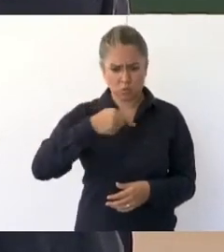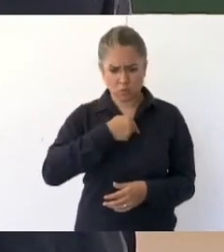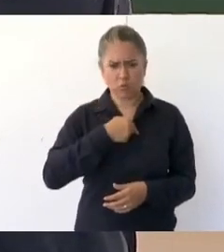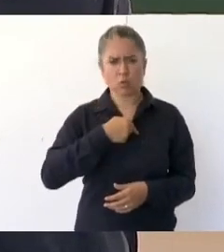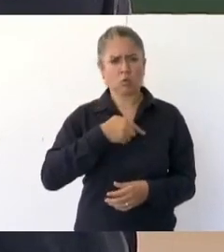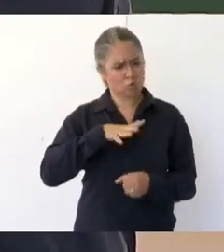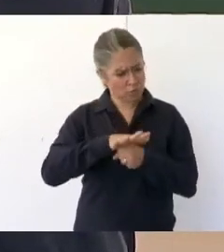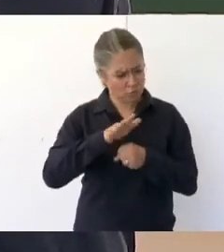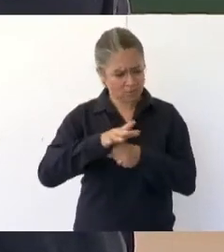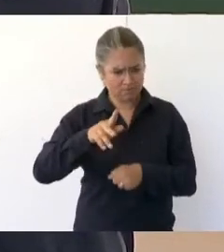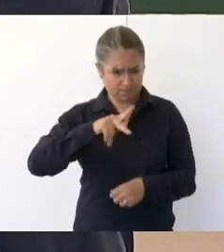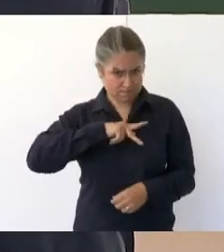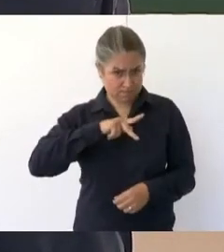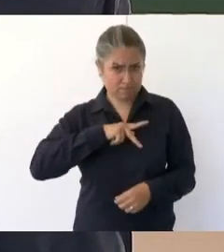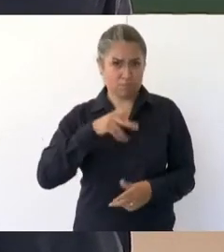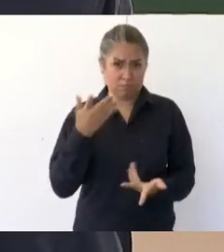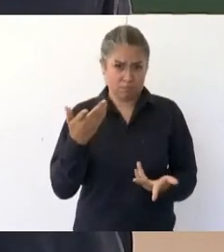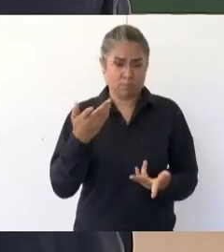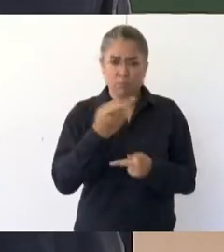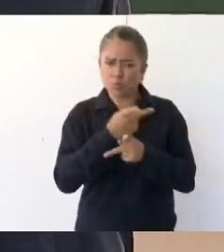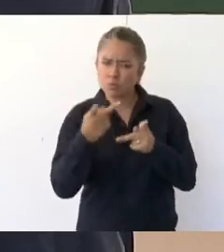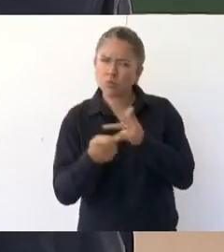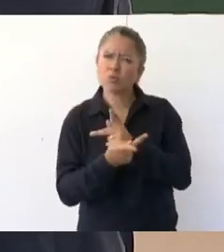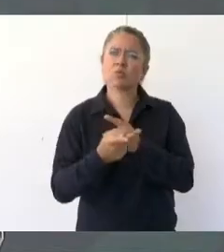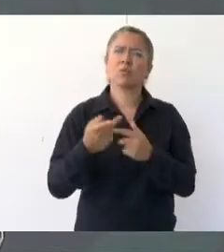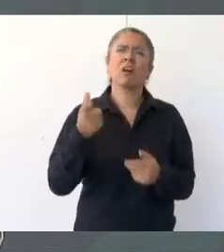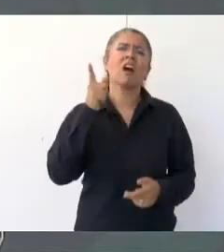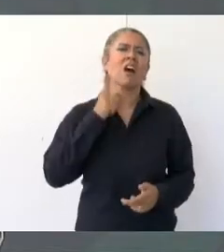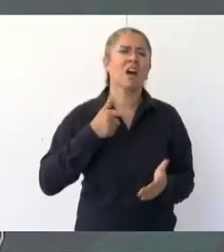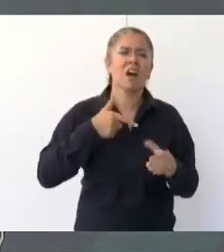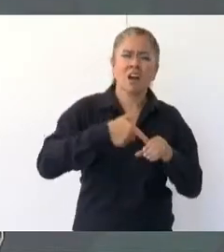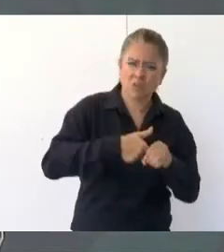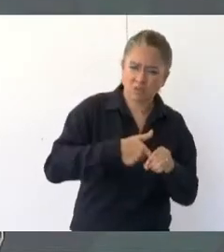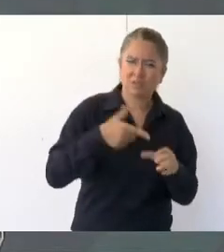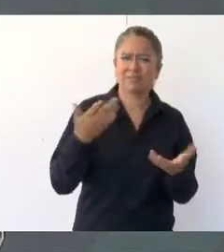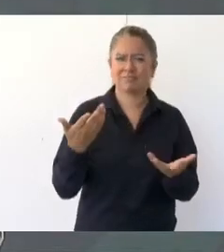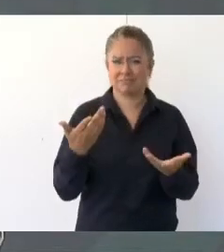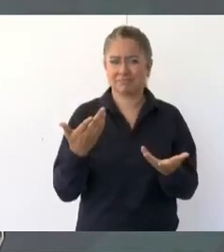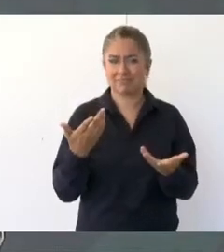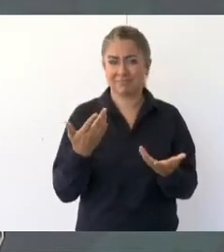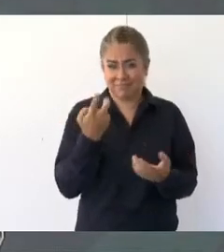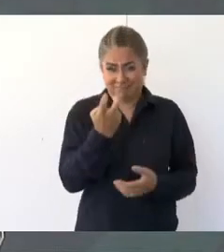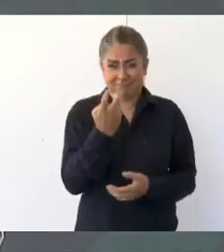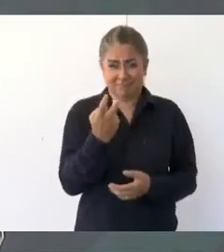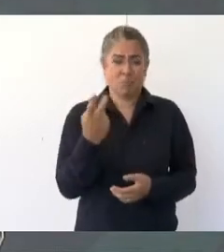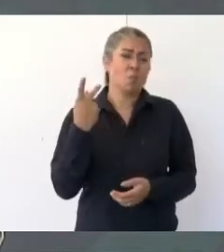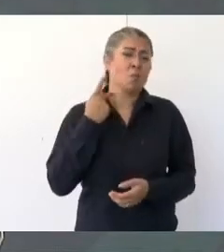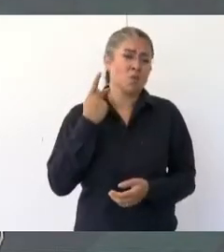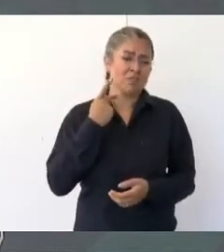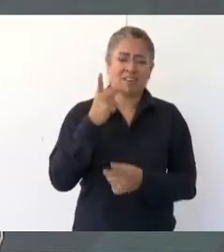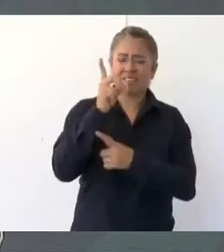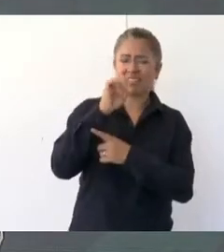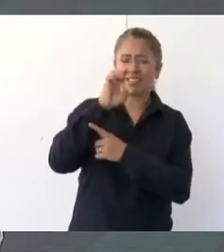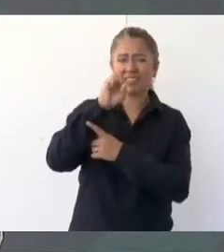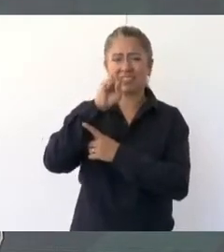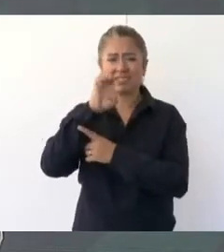de gasolinas y de diésel. La política de